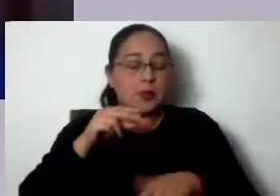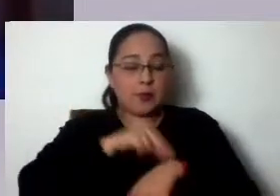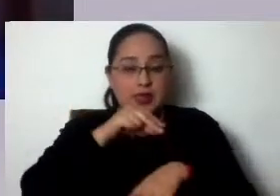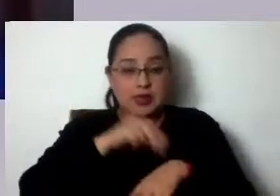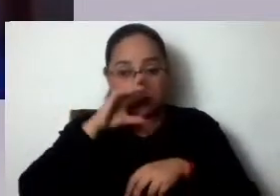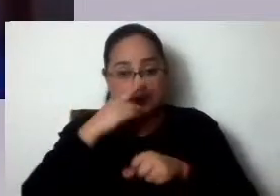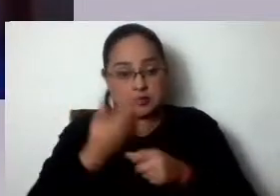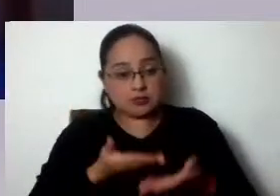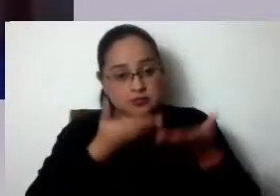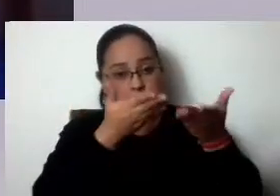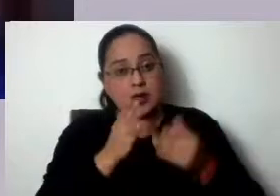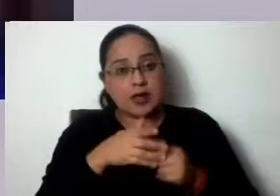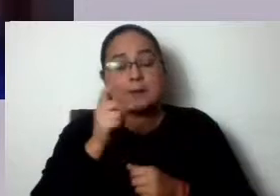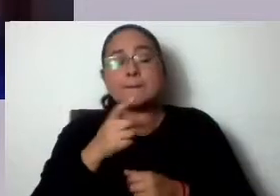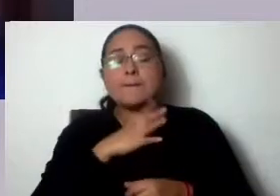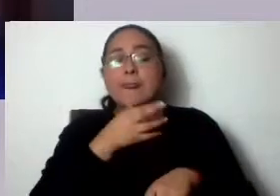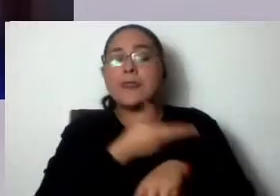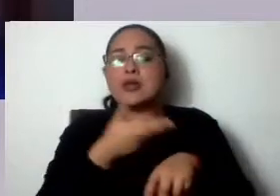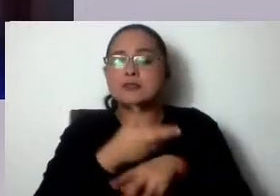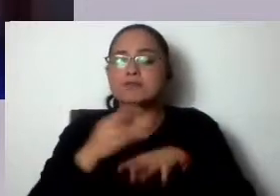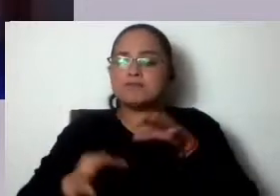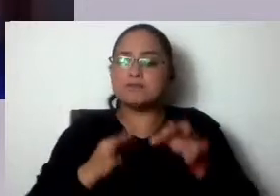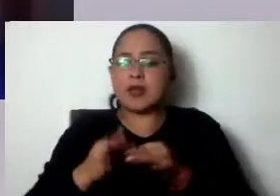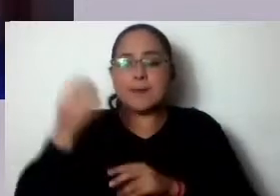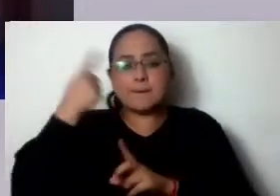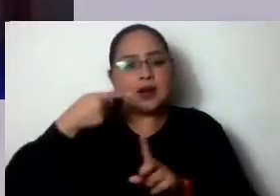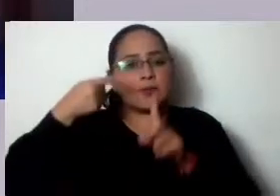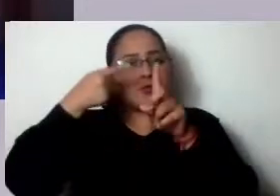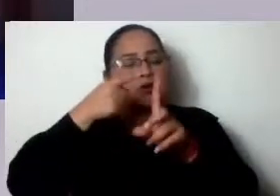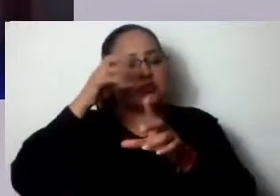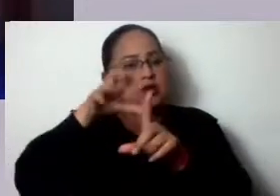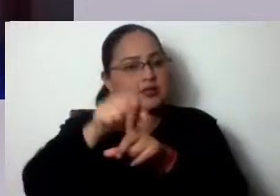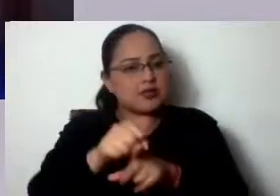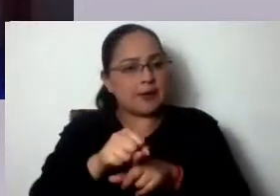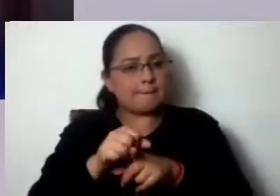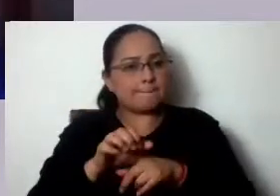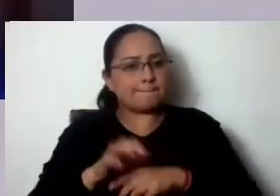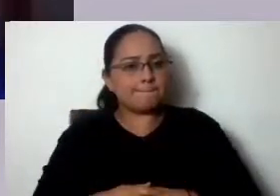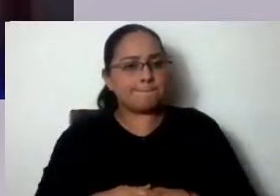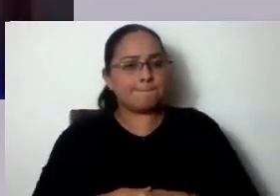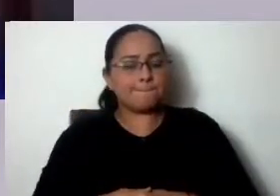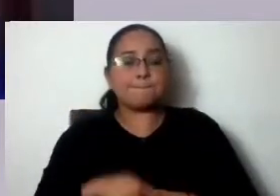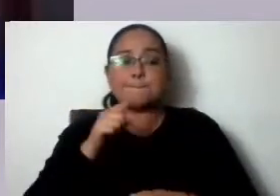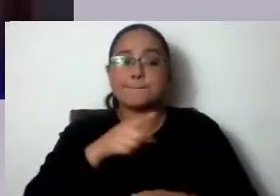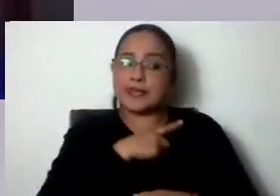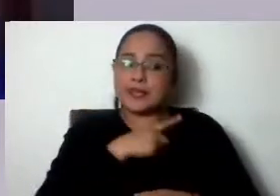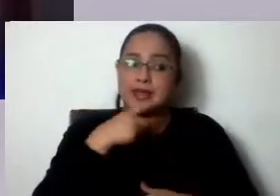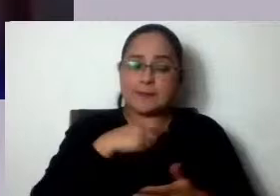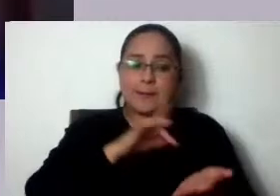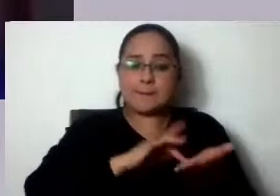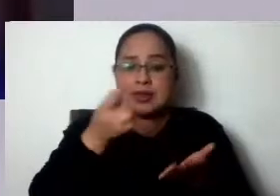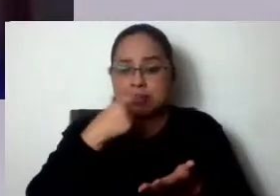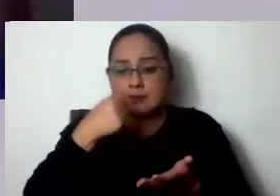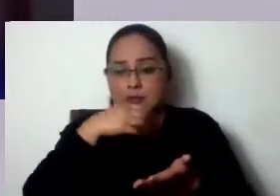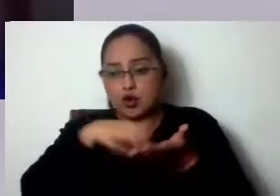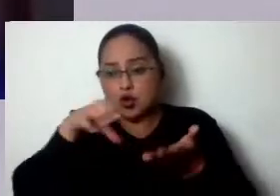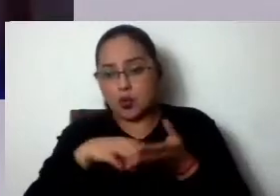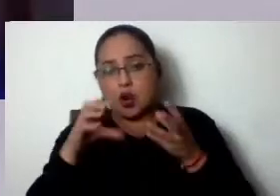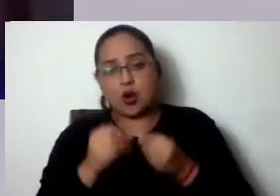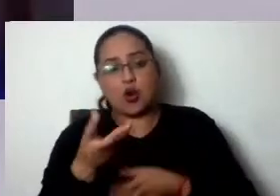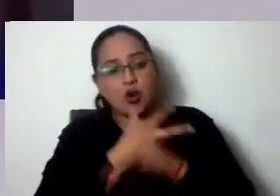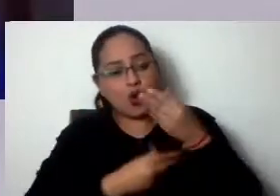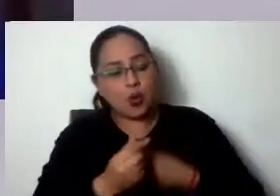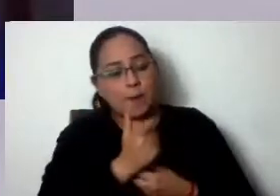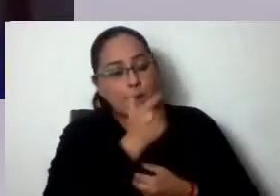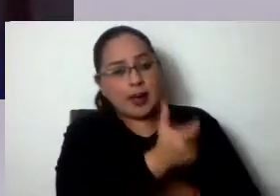o mecanismos necesarios para lograr ese propósito verbigracia la compra del producto o en última instancia su reembolso al